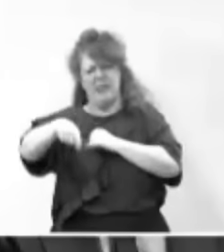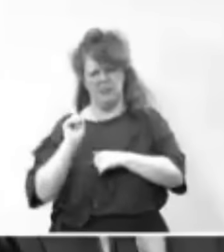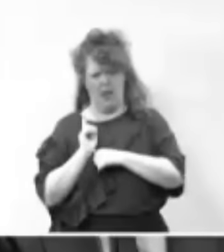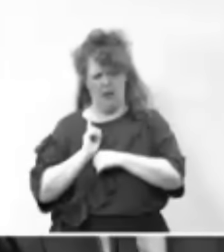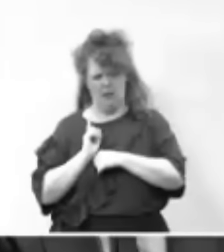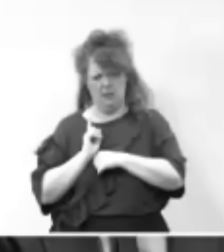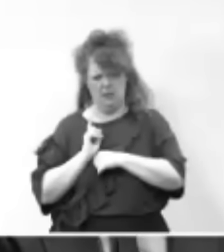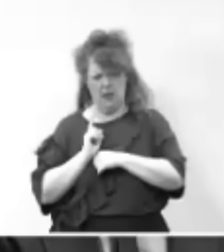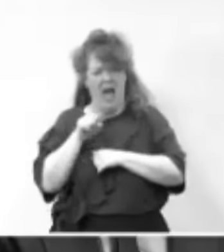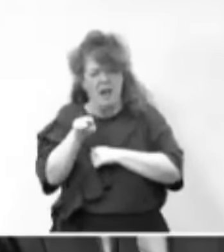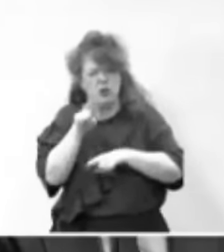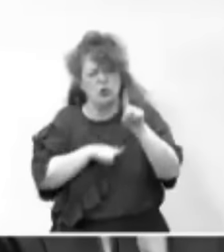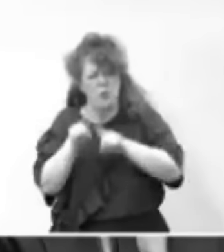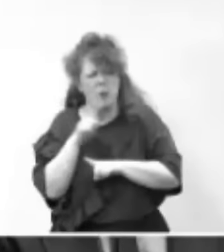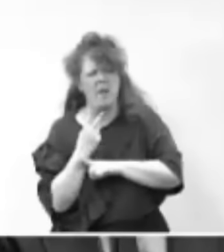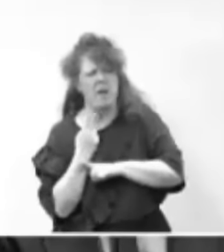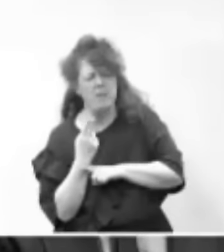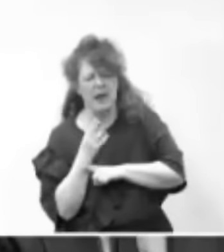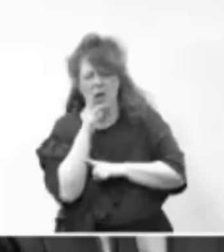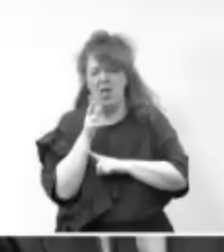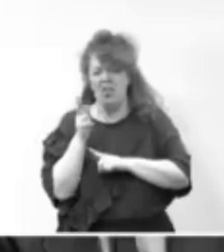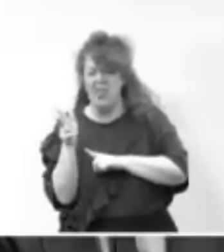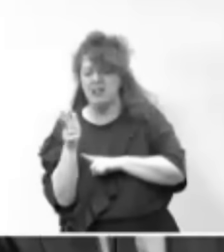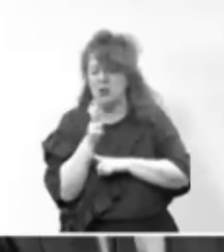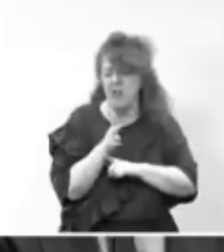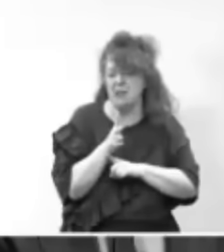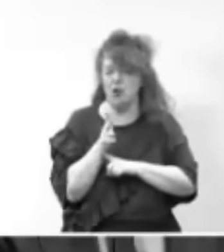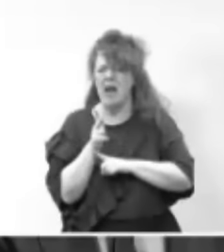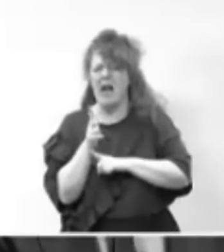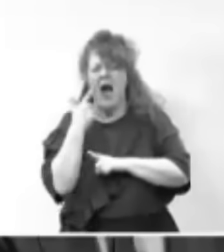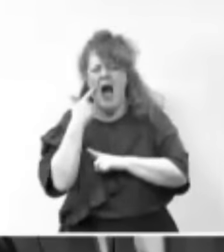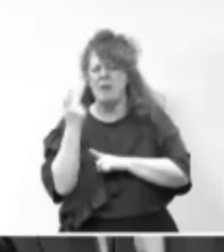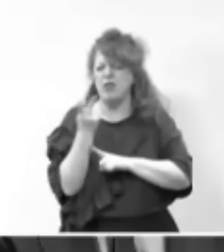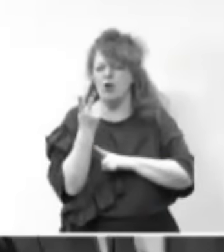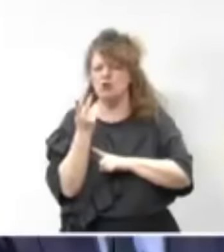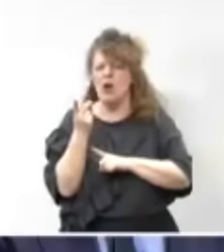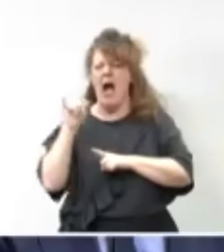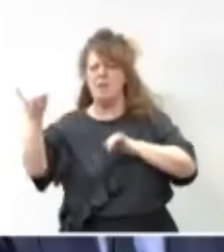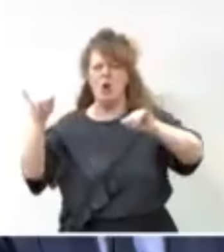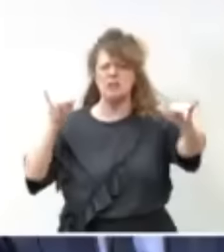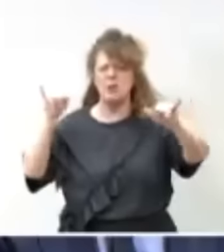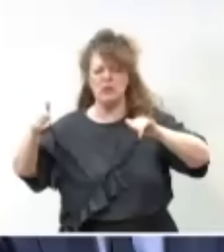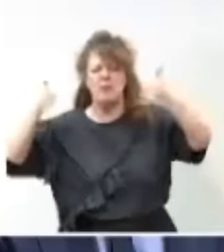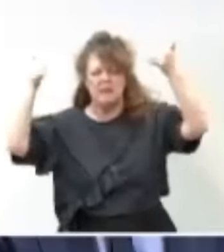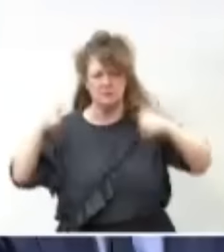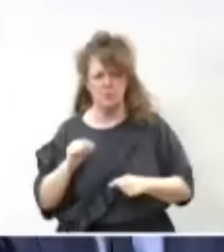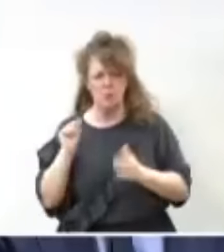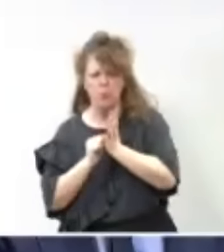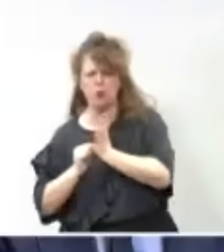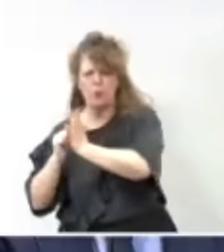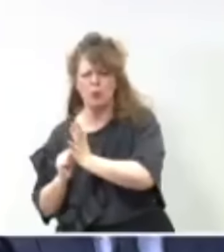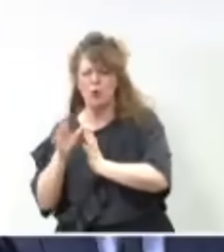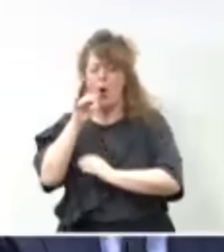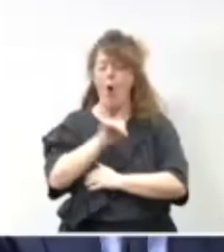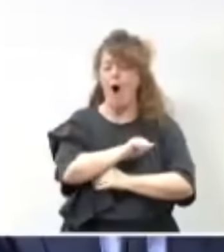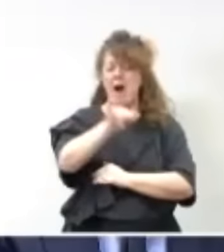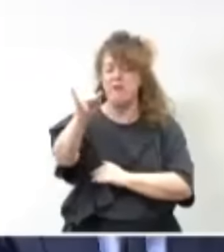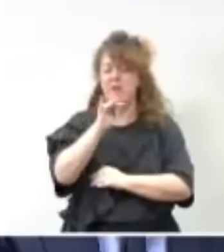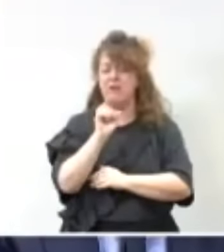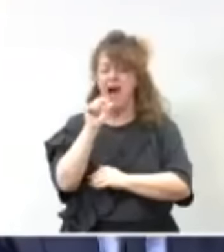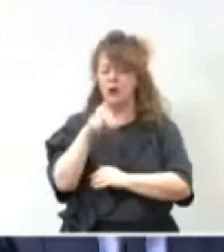si eso es que era un problema de pareja con los derechos que ellos tuvieran de a ver quién tenía de los dos más aviones? ¿Qué opina usted de si el Falcon del